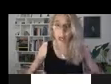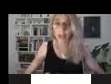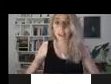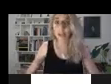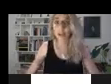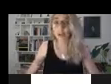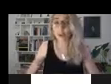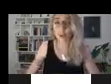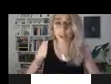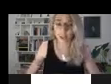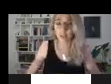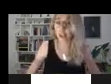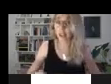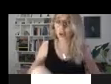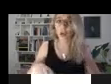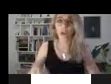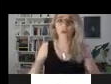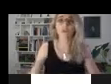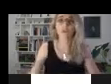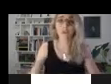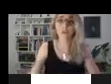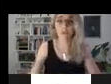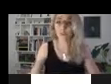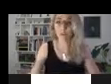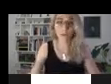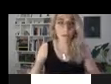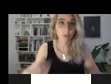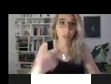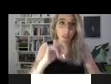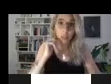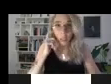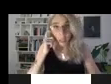intentamos hacerlo durante este recorrido.